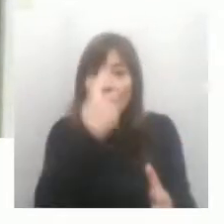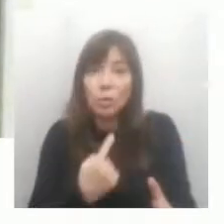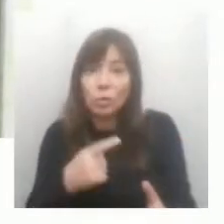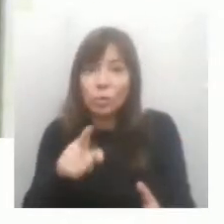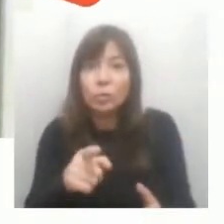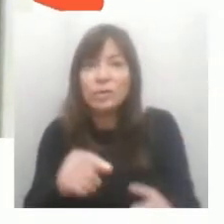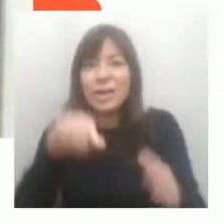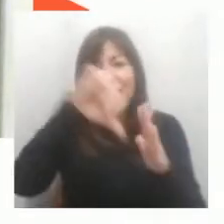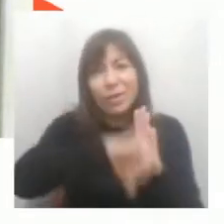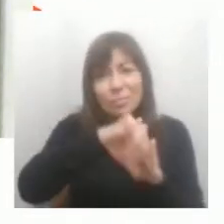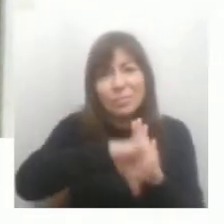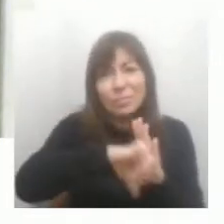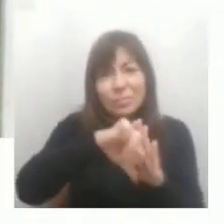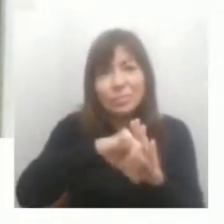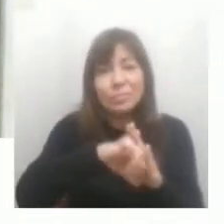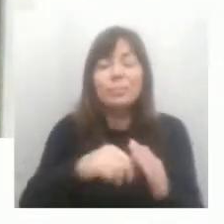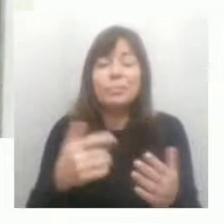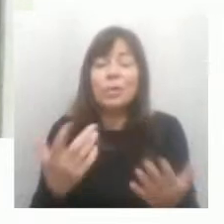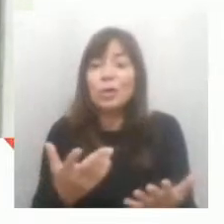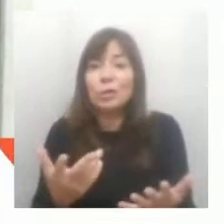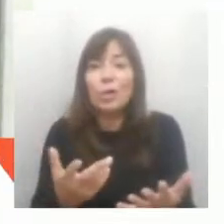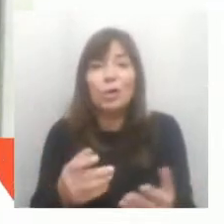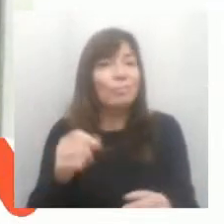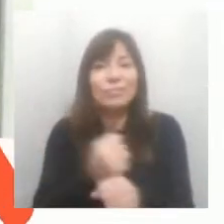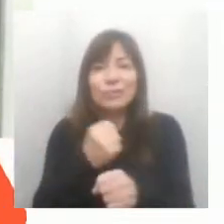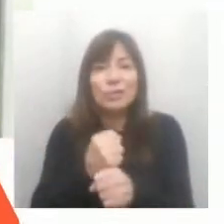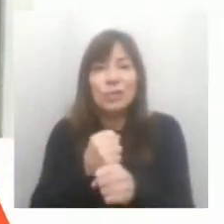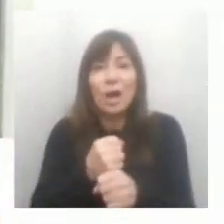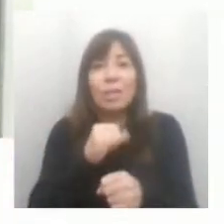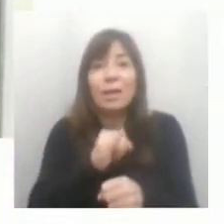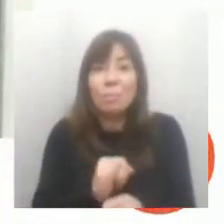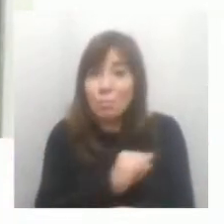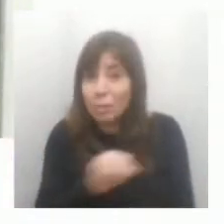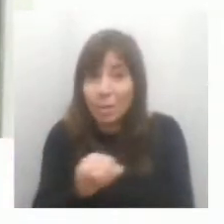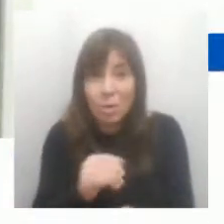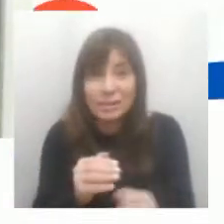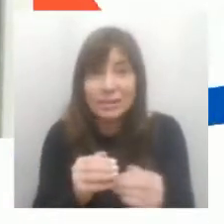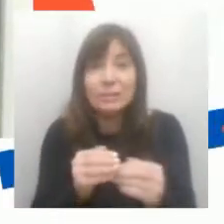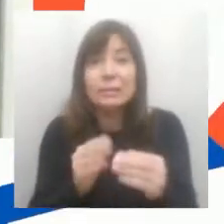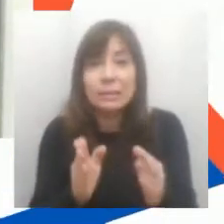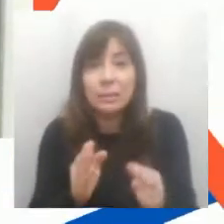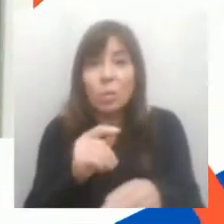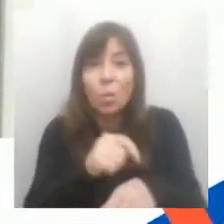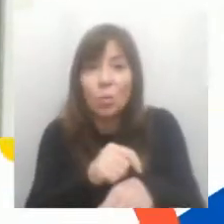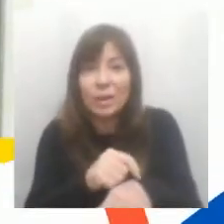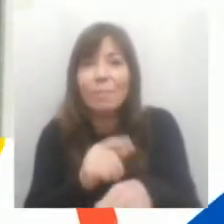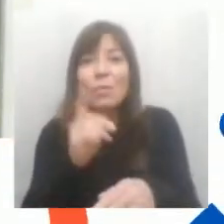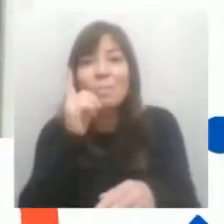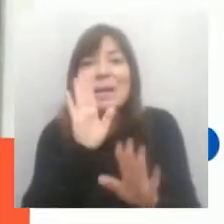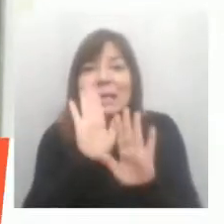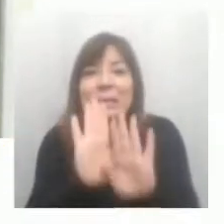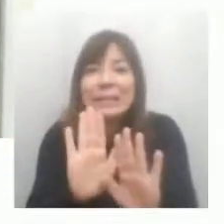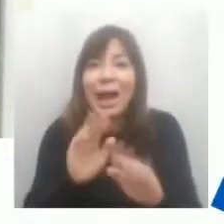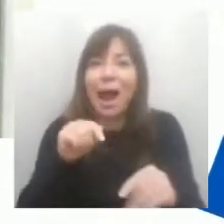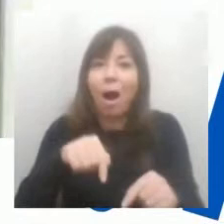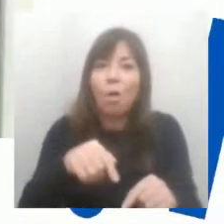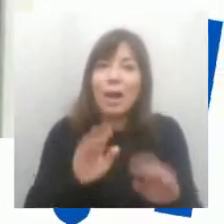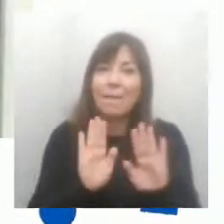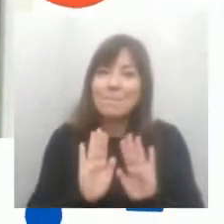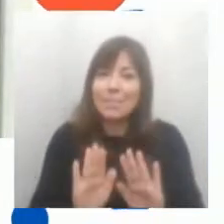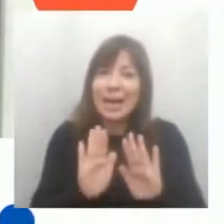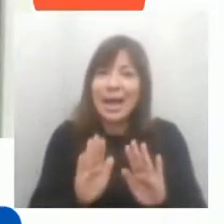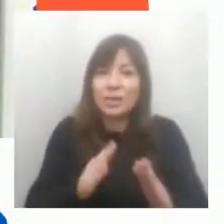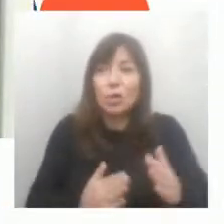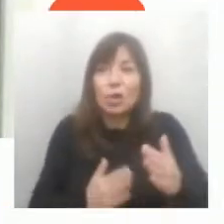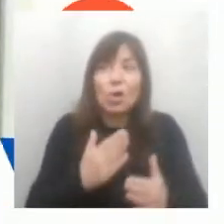los nuevos protocolos, no estaba funcionando, pero por supuesto que está ahí, están todos los robots esperando prontamente poder salir a